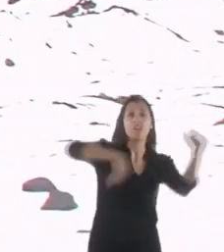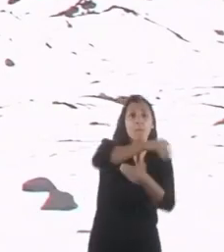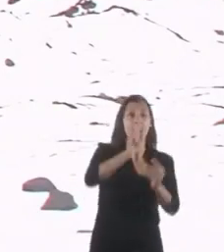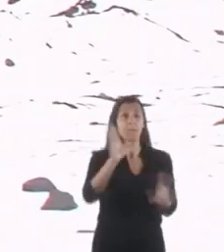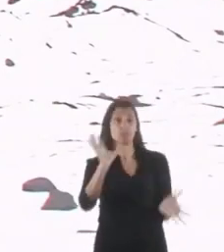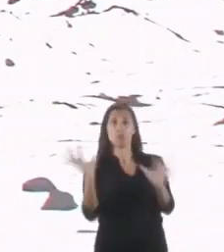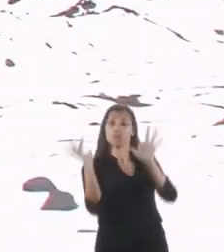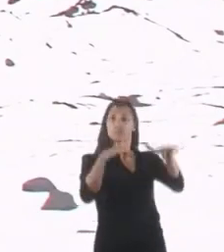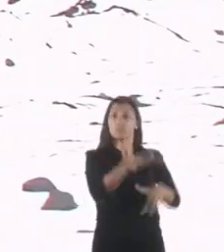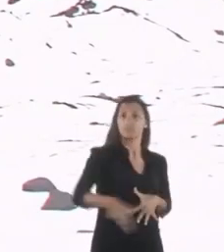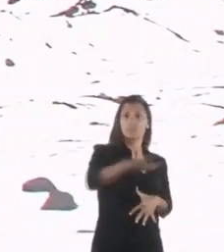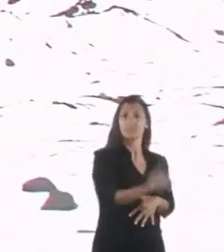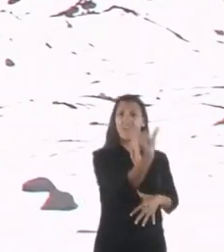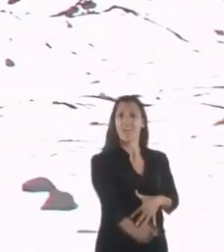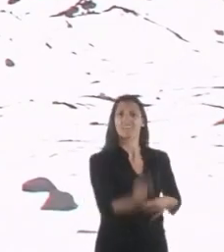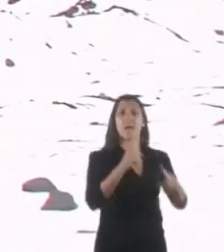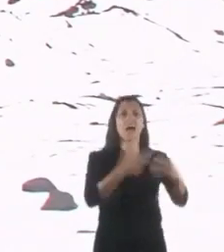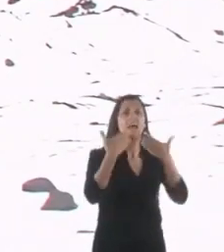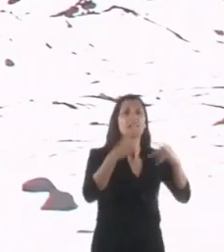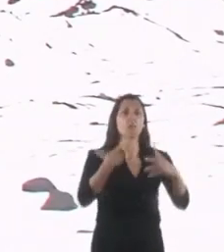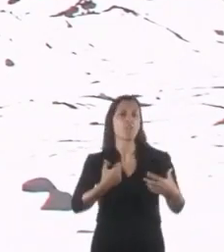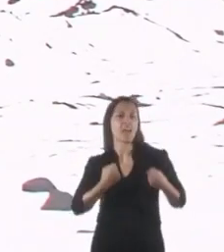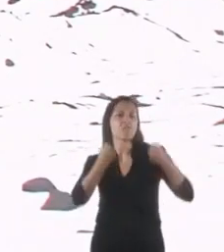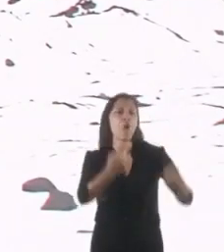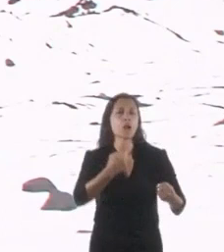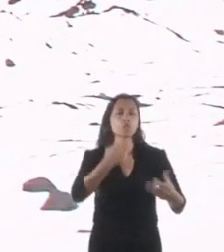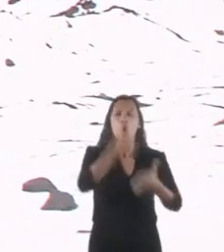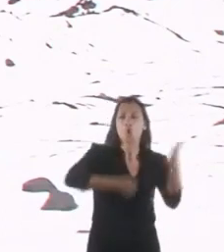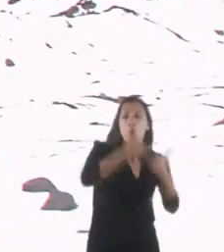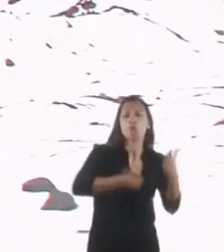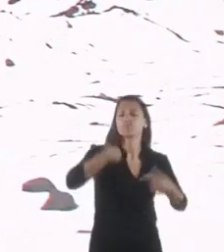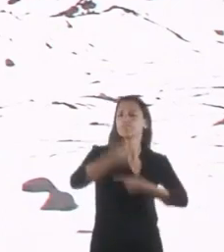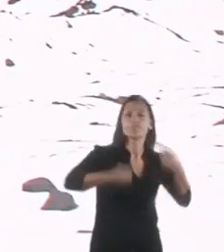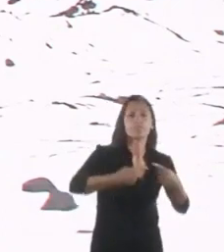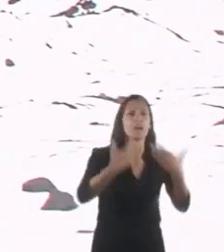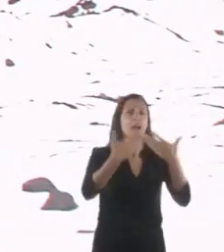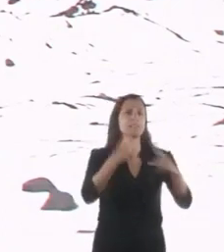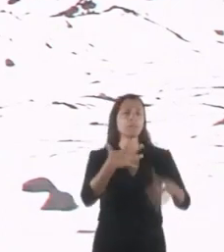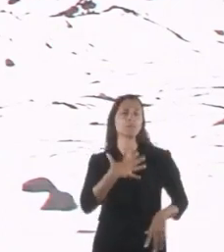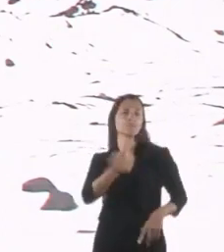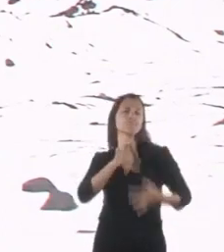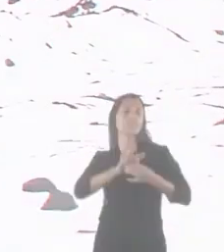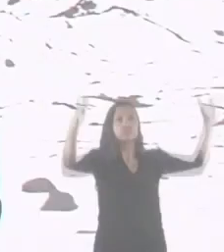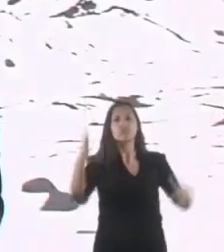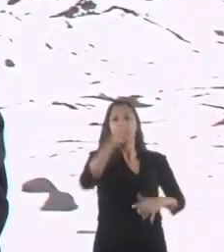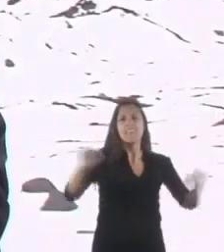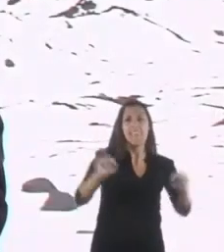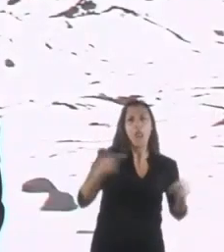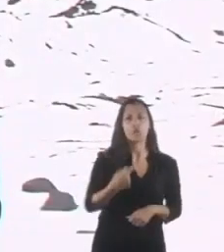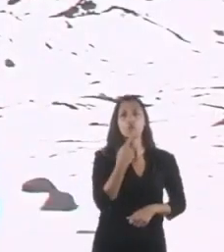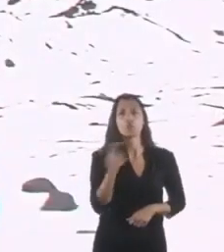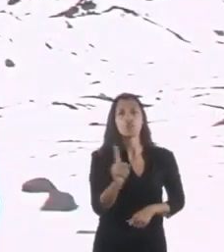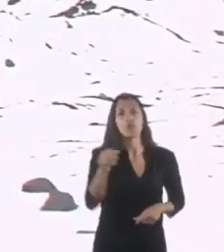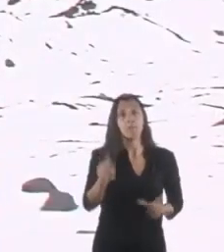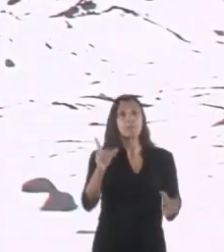ha establecido por el esfuerzo, por la constancia y por el patriotismo que demuestran. Este suelo